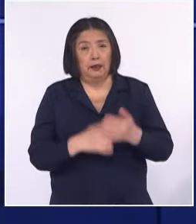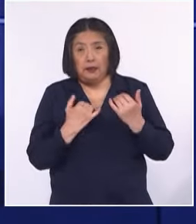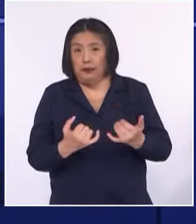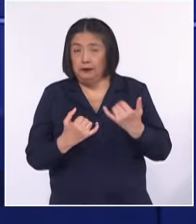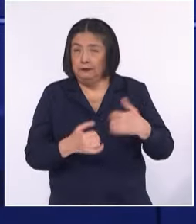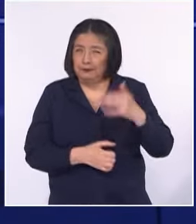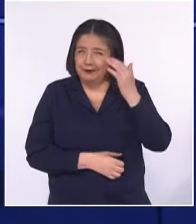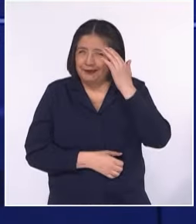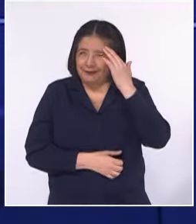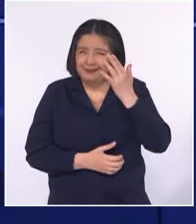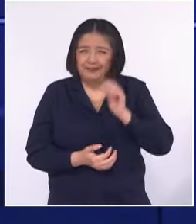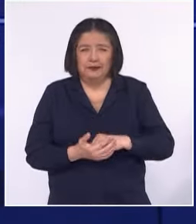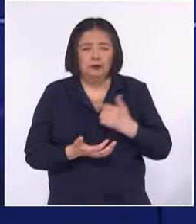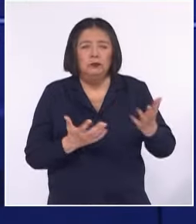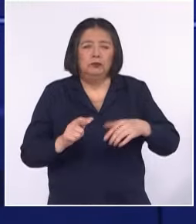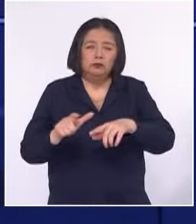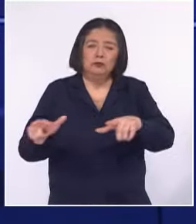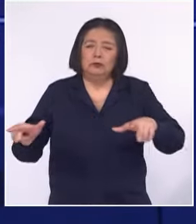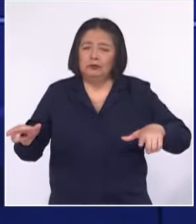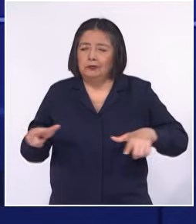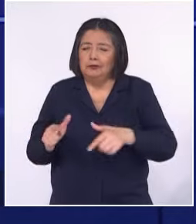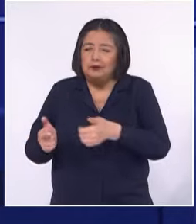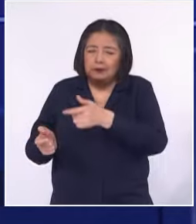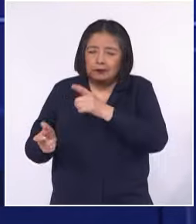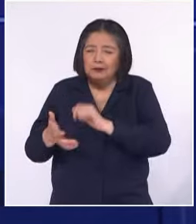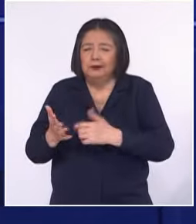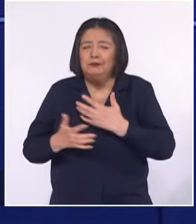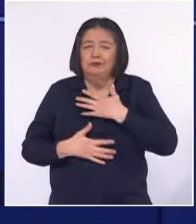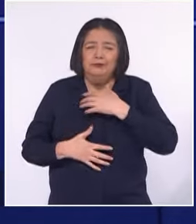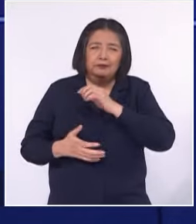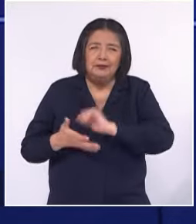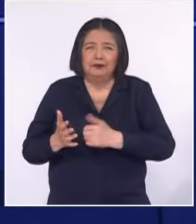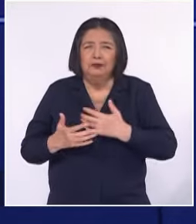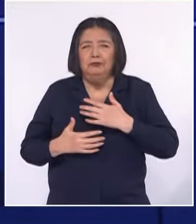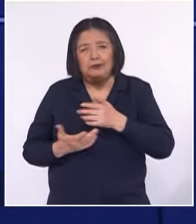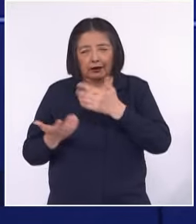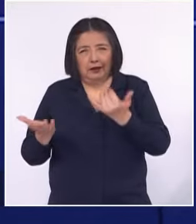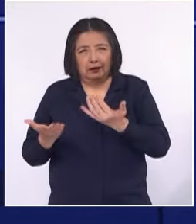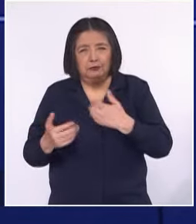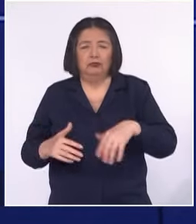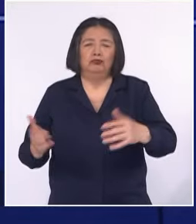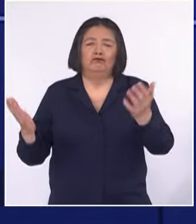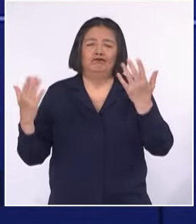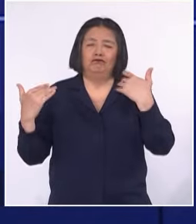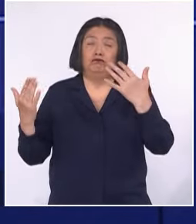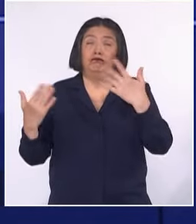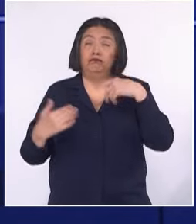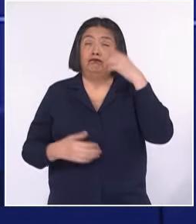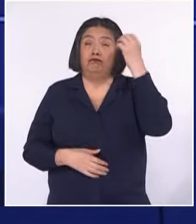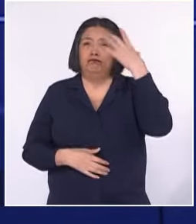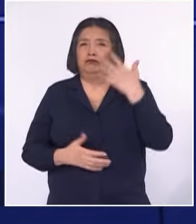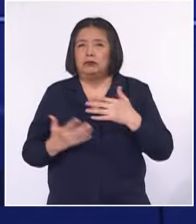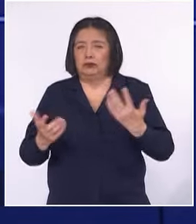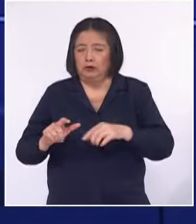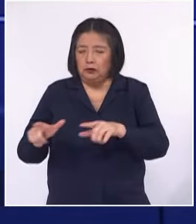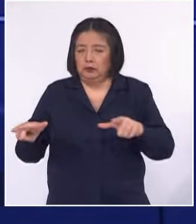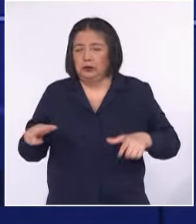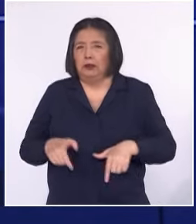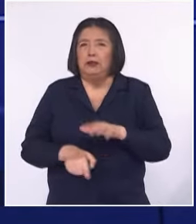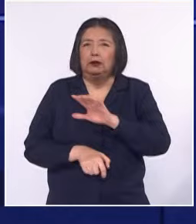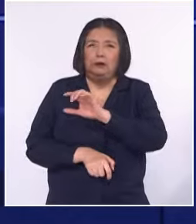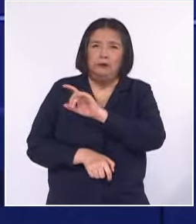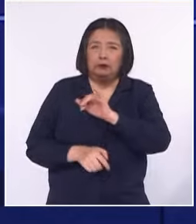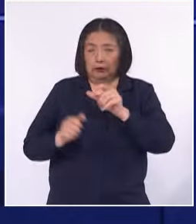vamos a conocer una de las lagunas preferidas para divertirse y refrescarse ante este implacable sol en